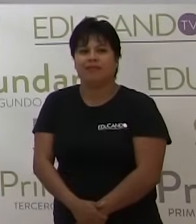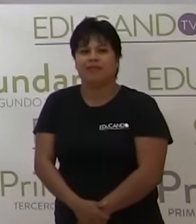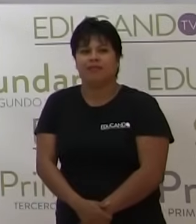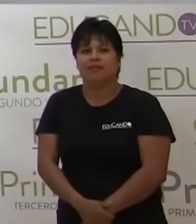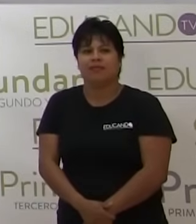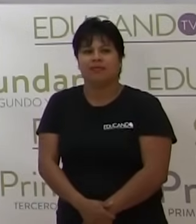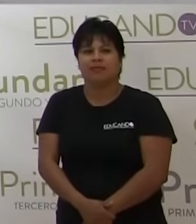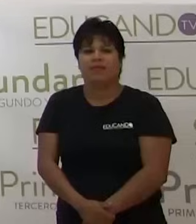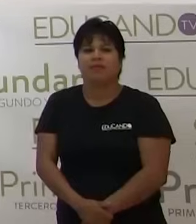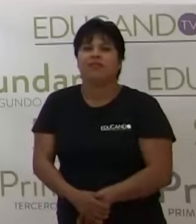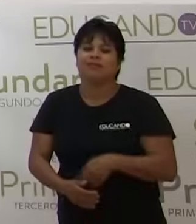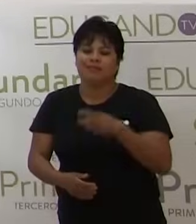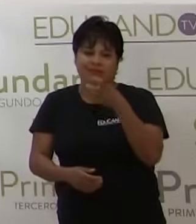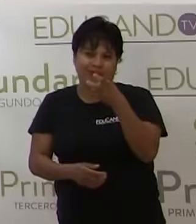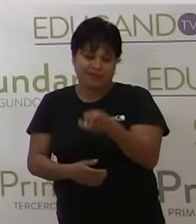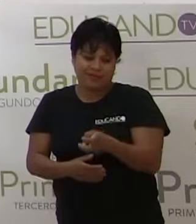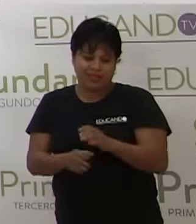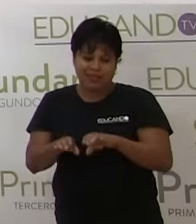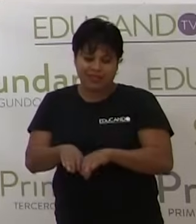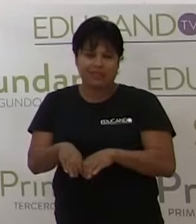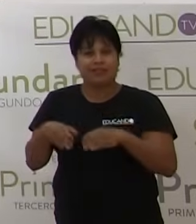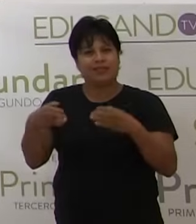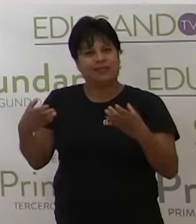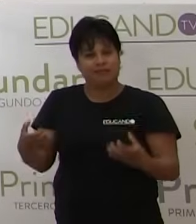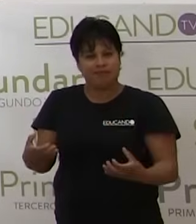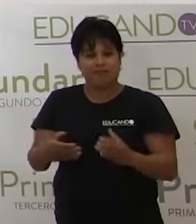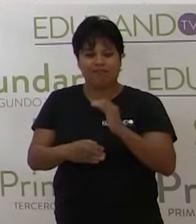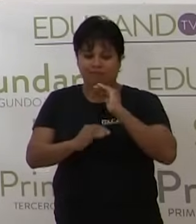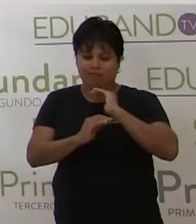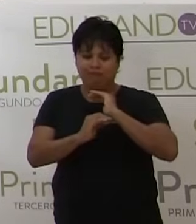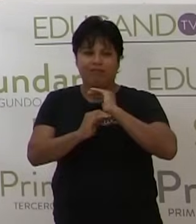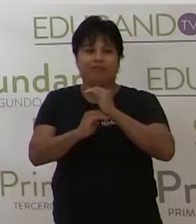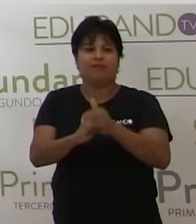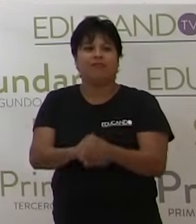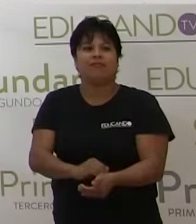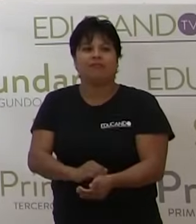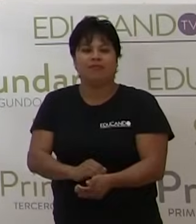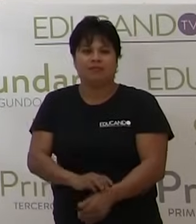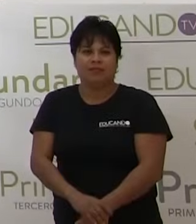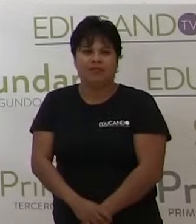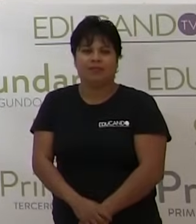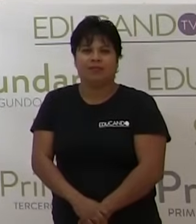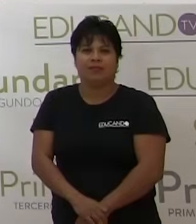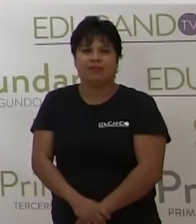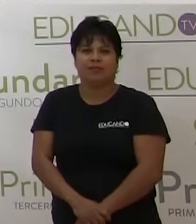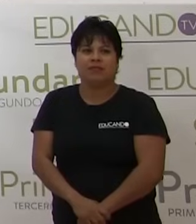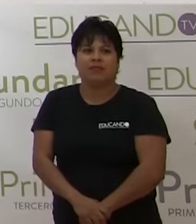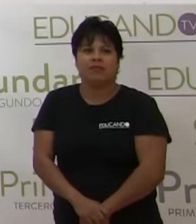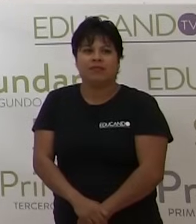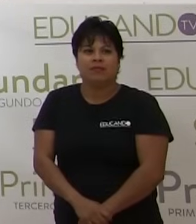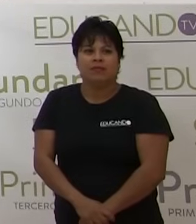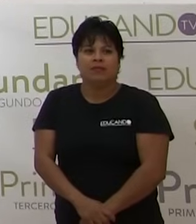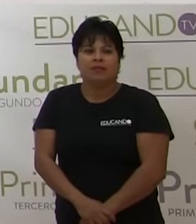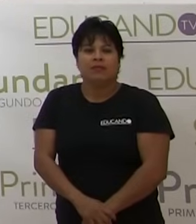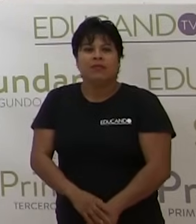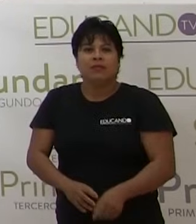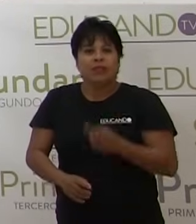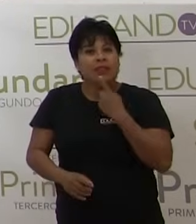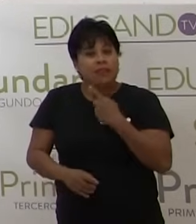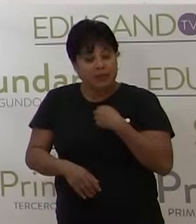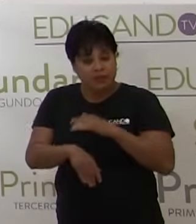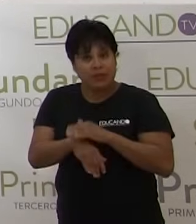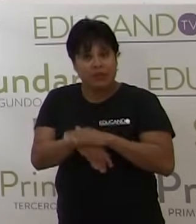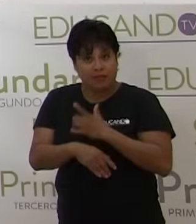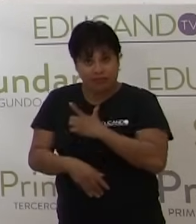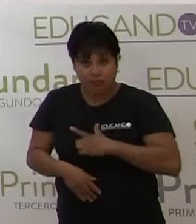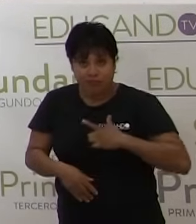y colorín Colorado este cuento se ha terminado y cuéntenme amigos